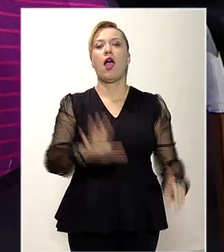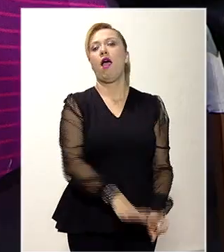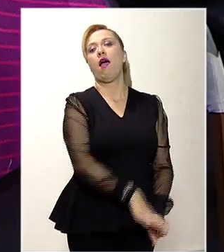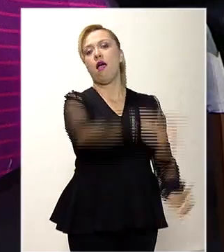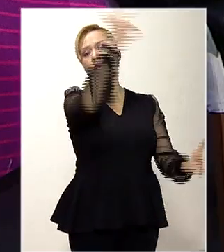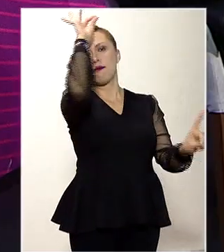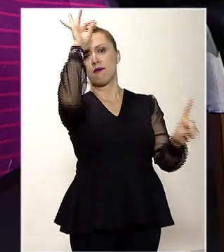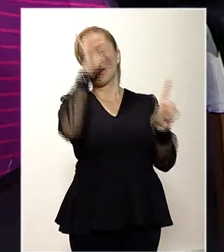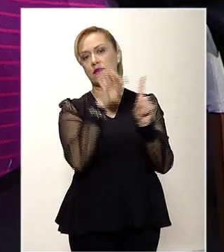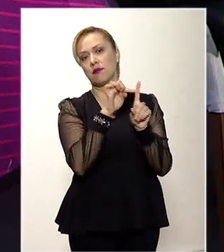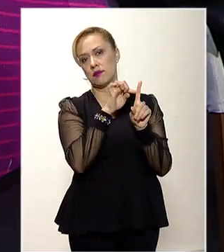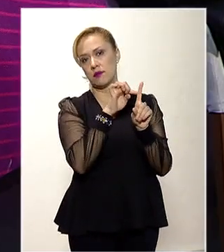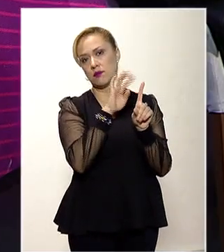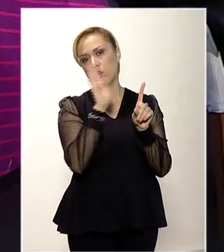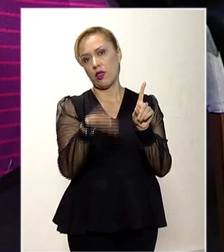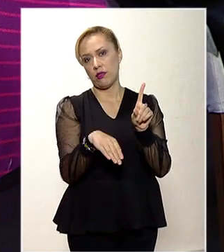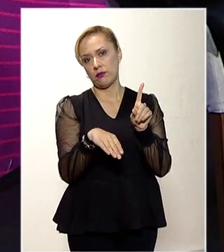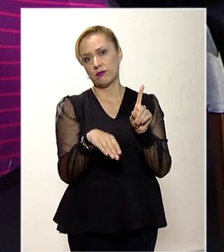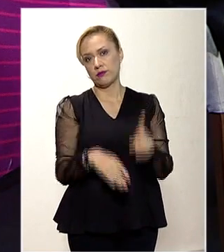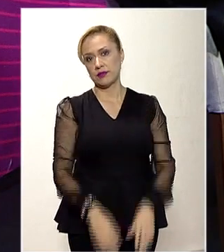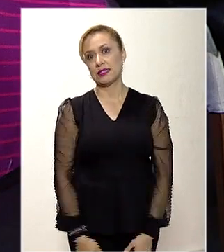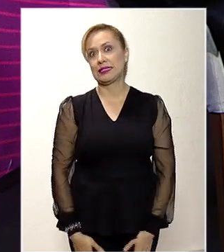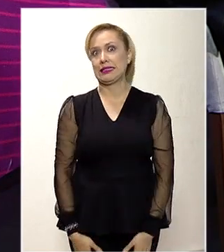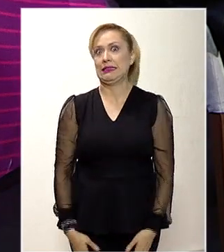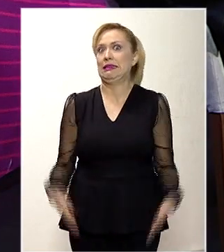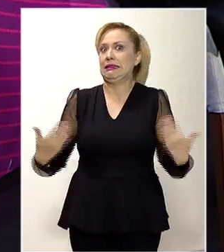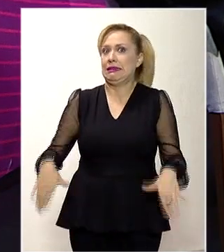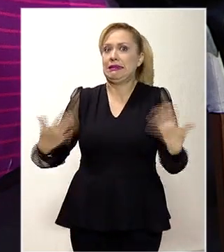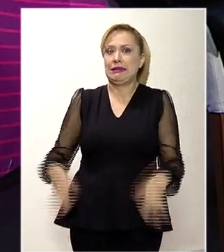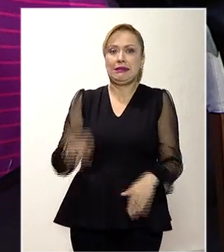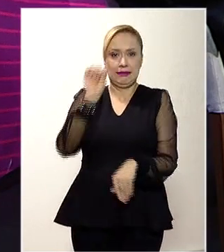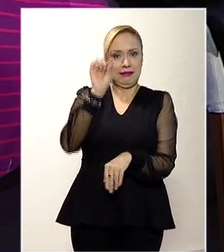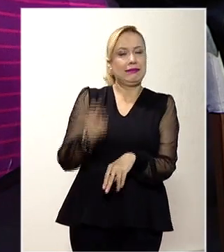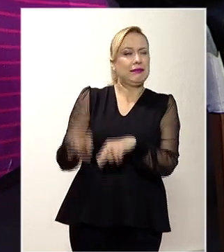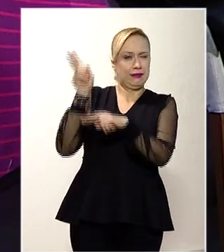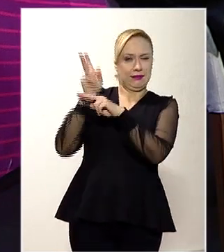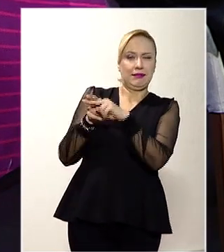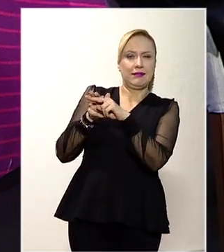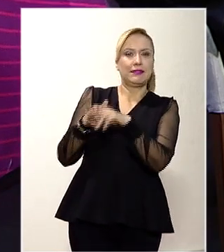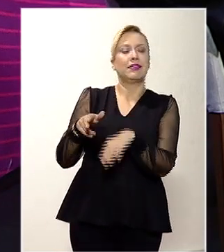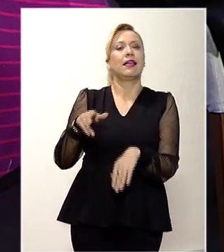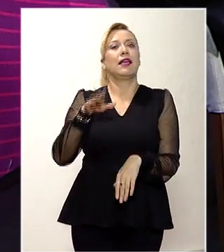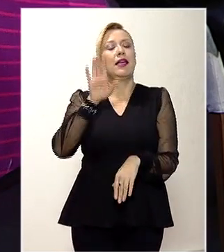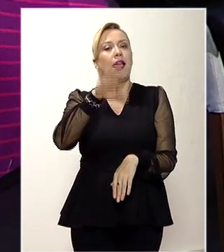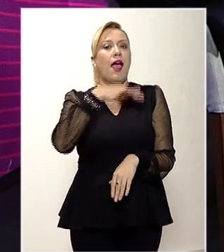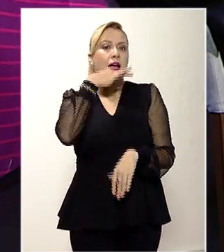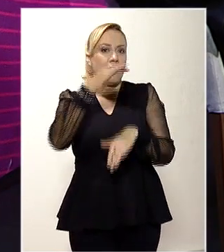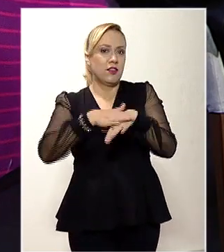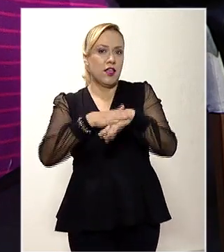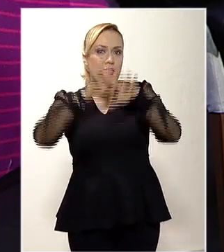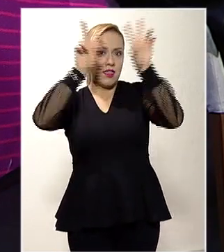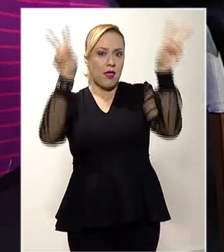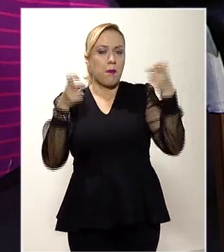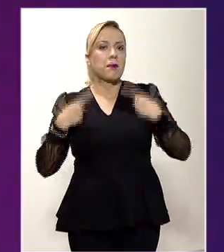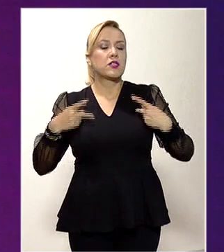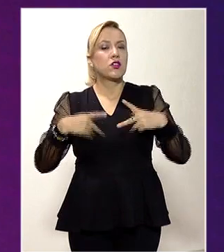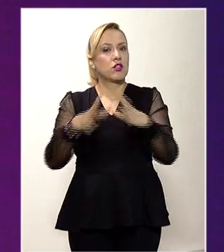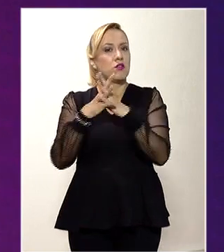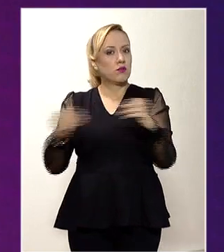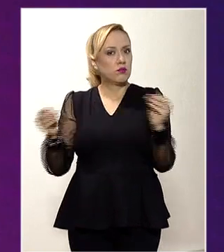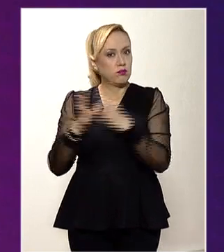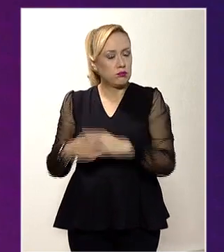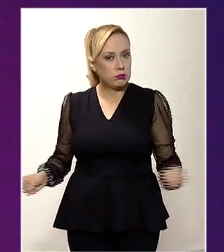Claro. ¿no? Muy bien, pues con esta idea nos quedamos. Vamos a nuestro segundo corte. Les recuerdo que estamos hablando sobre la